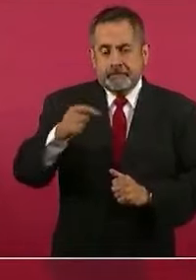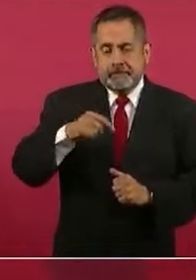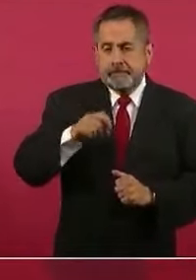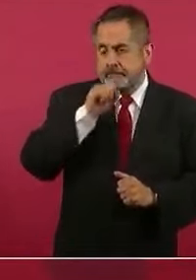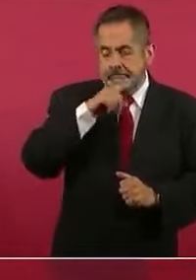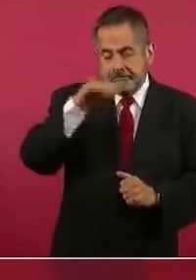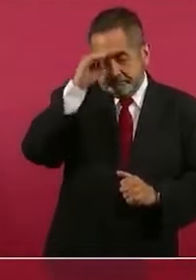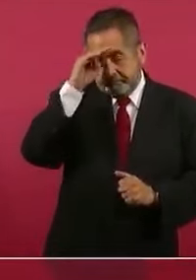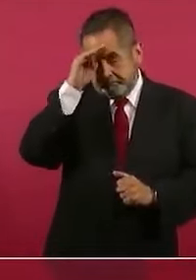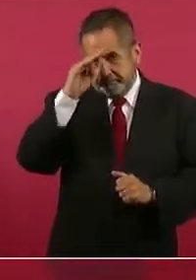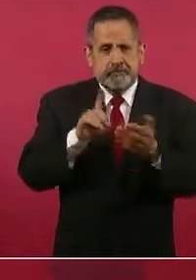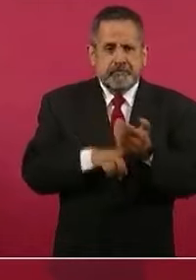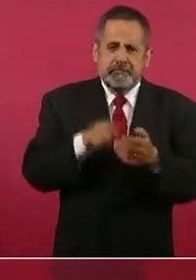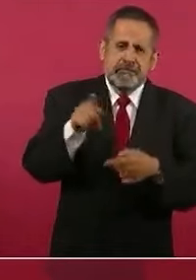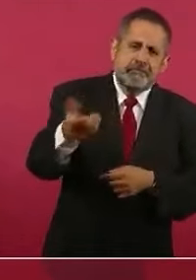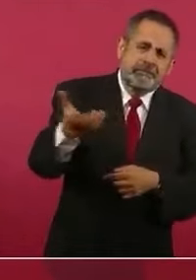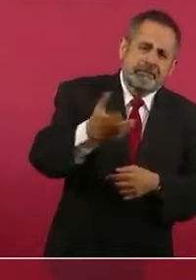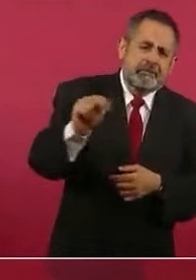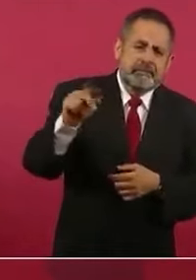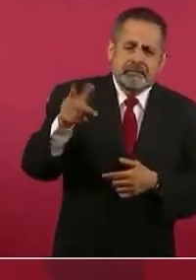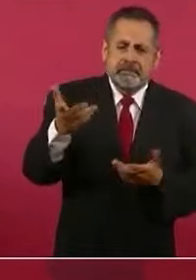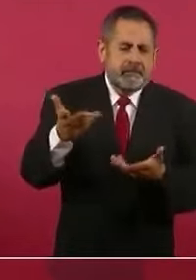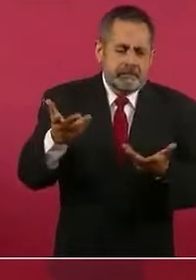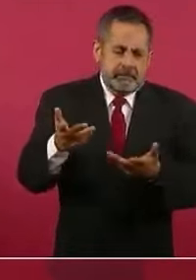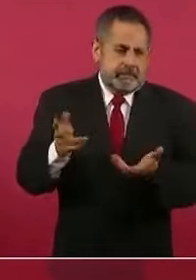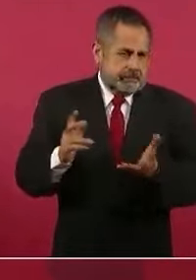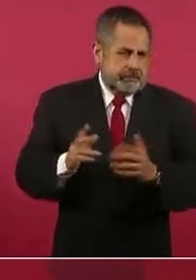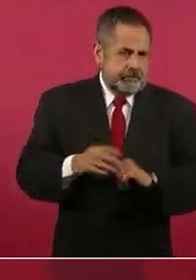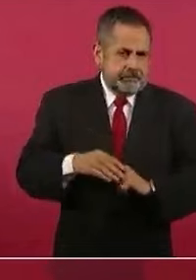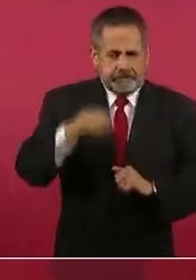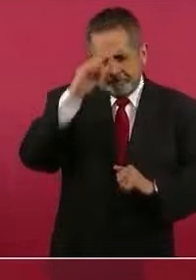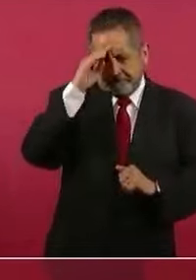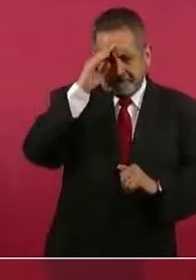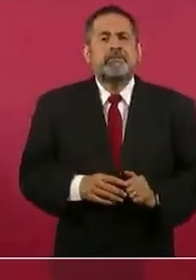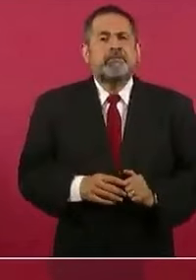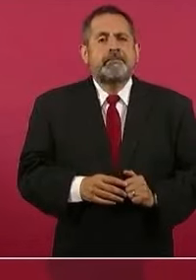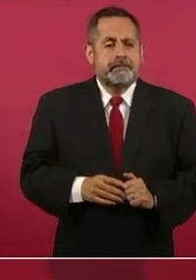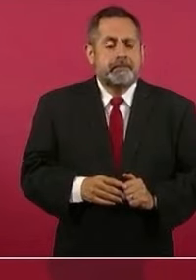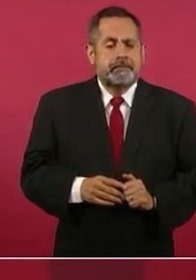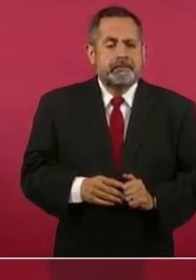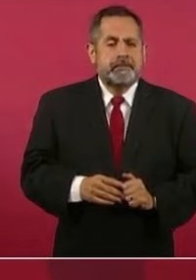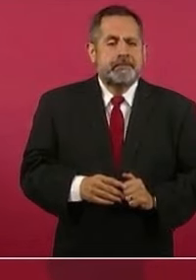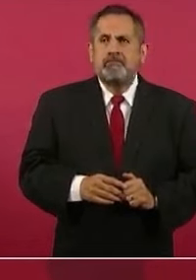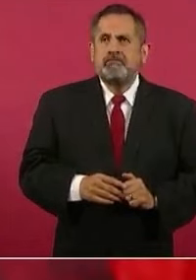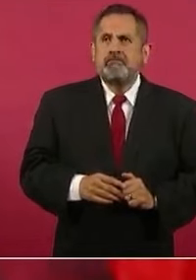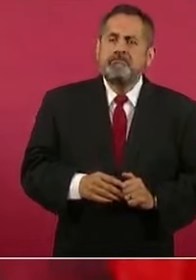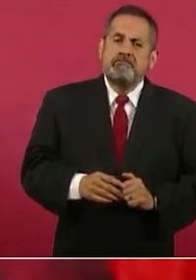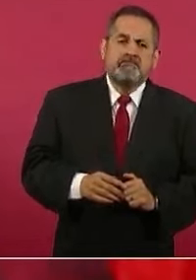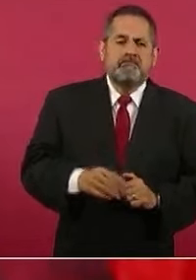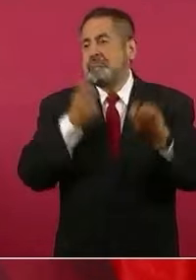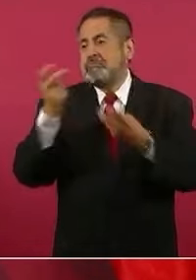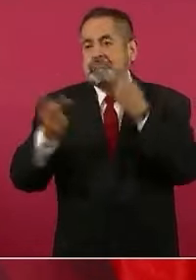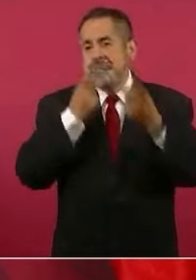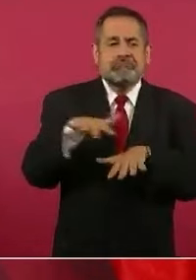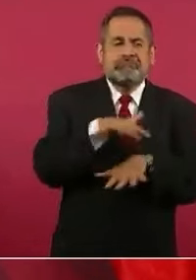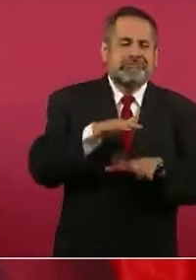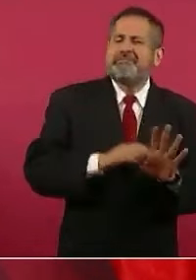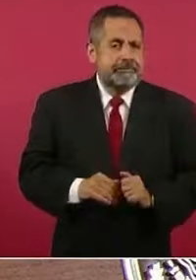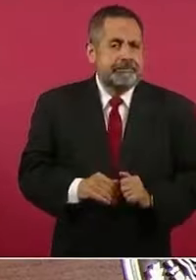que se está haciendo. Buscar que en estos casos pues no haya politiquería, que